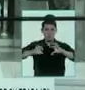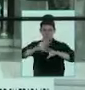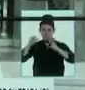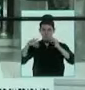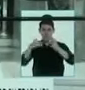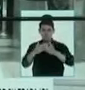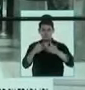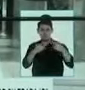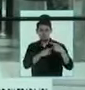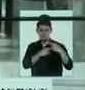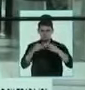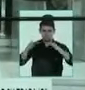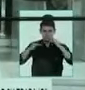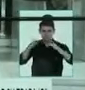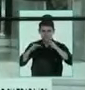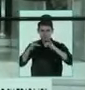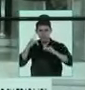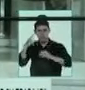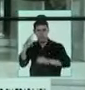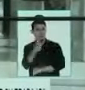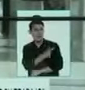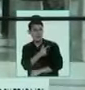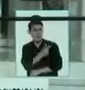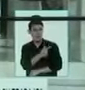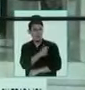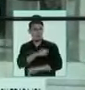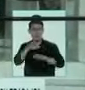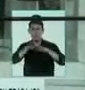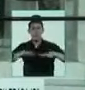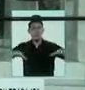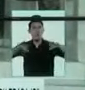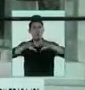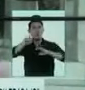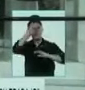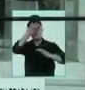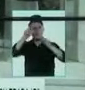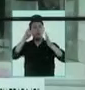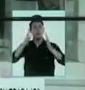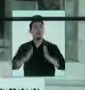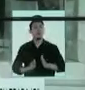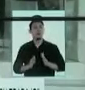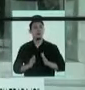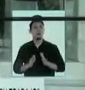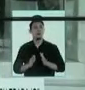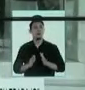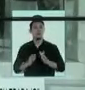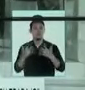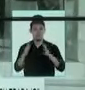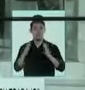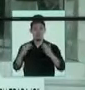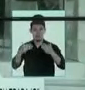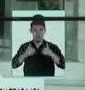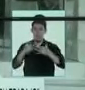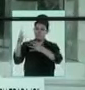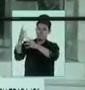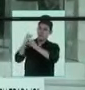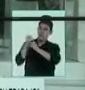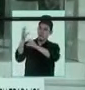¿Cierto? Quique, ¿estamos en marzo o no? 3. ¿Cierto? 3. ¿Marzo con M? Sí.